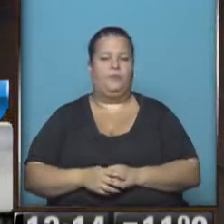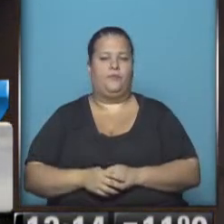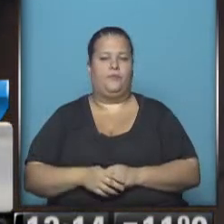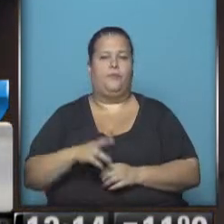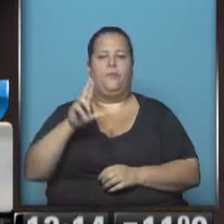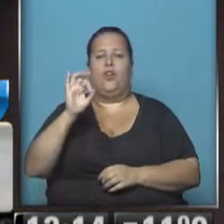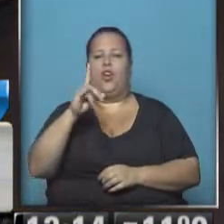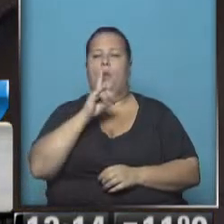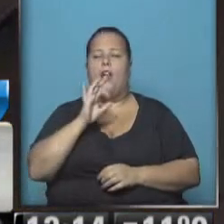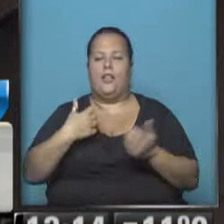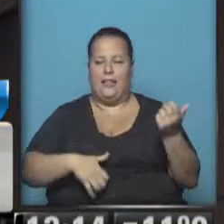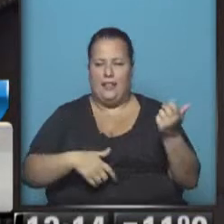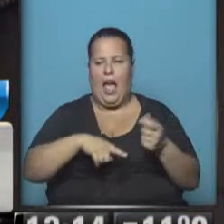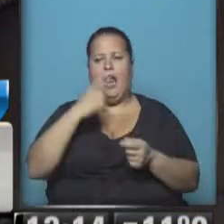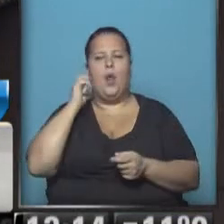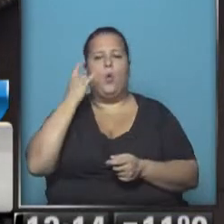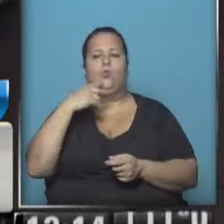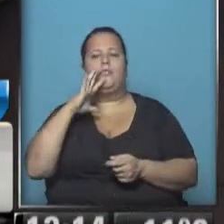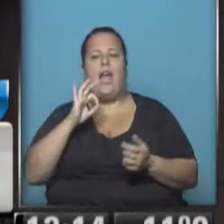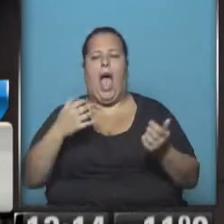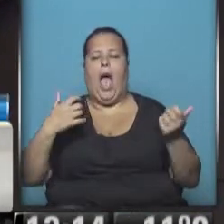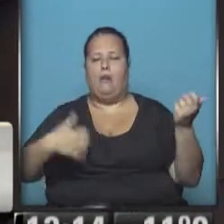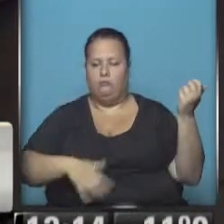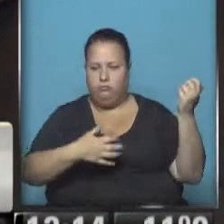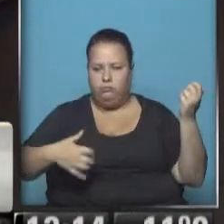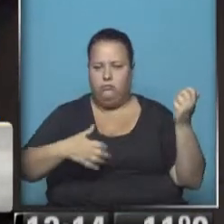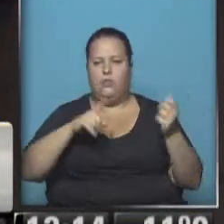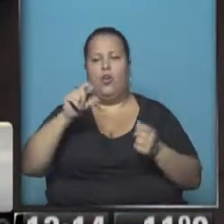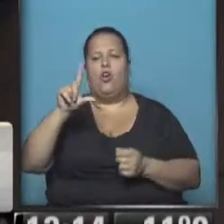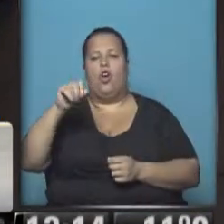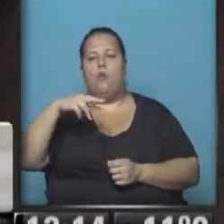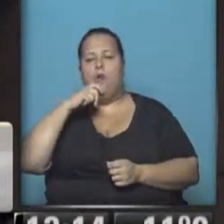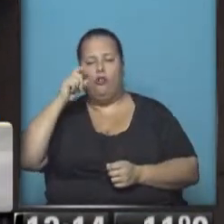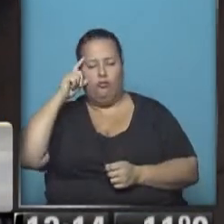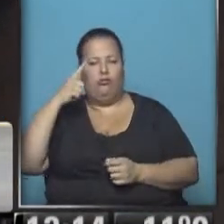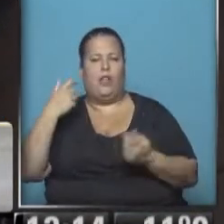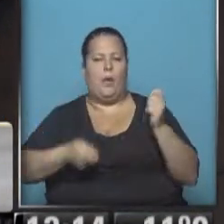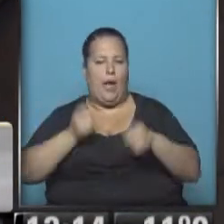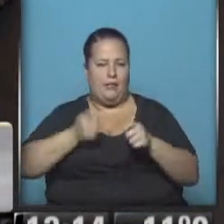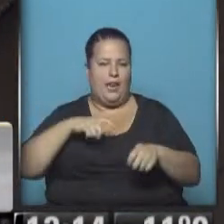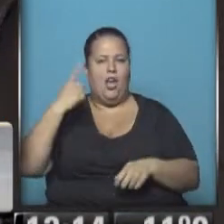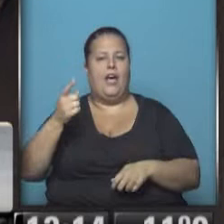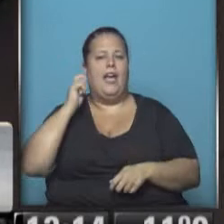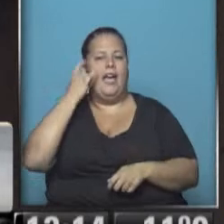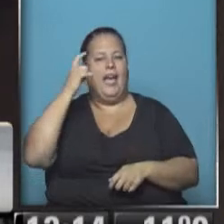Roberto Calvo en guitarra, el Mono Hurtado en contrabajo, Colo Belmonte en batería y Facundo Guevara